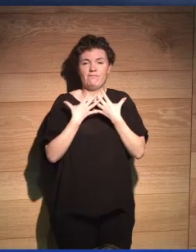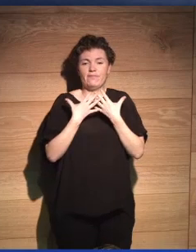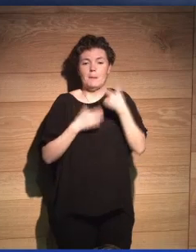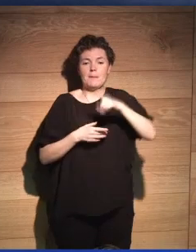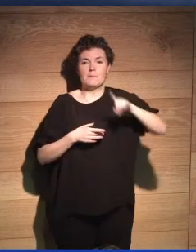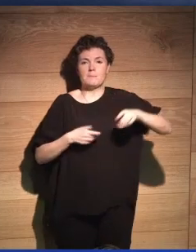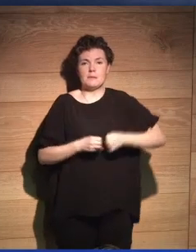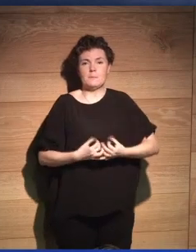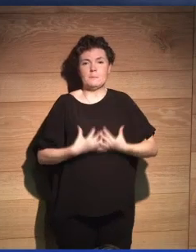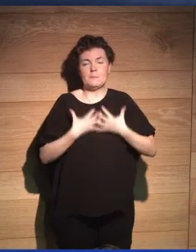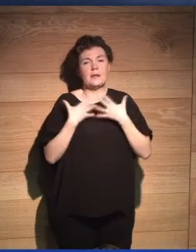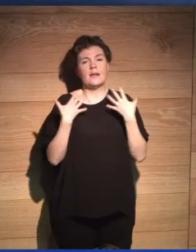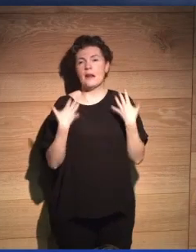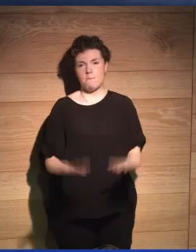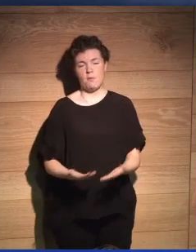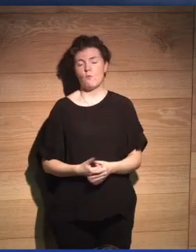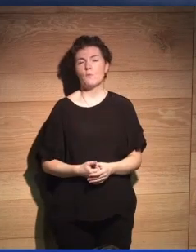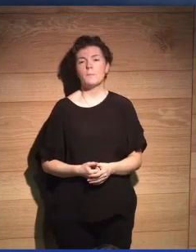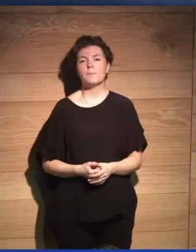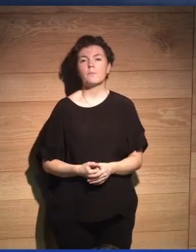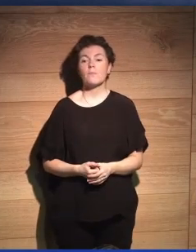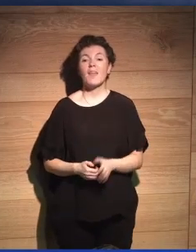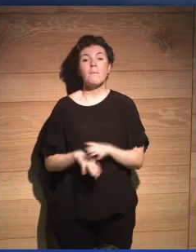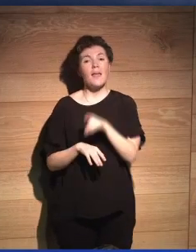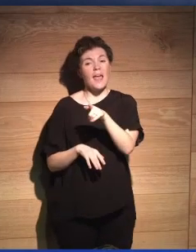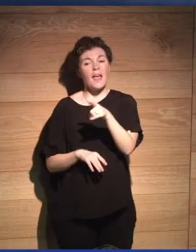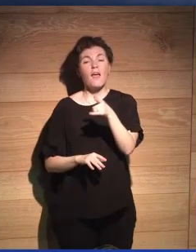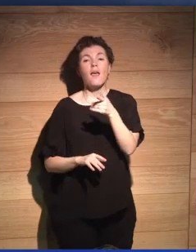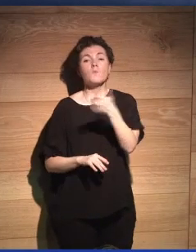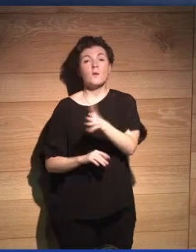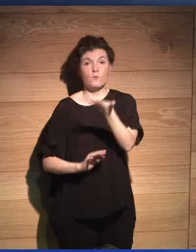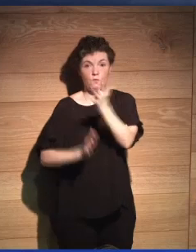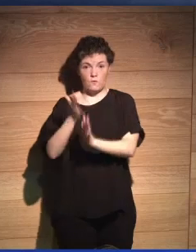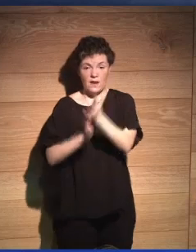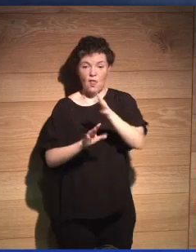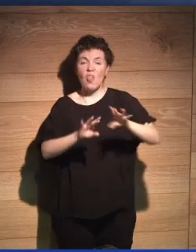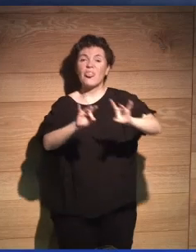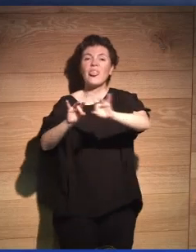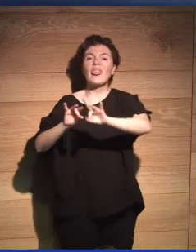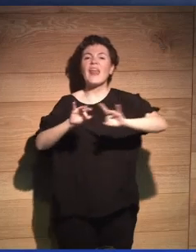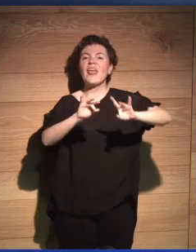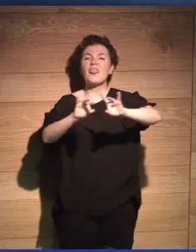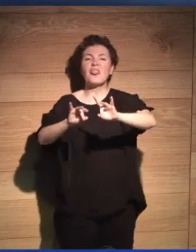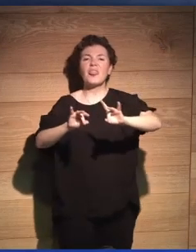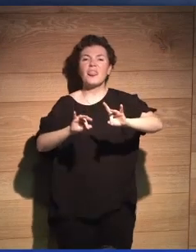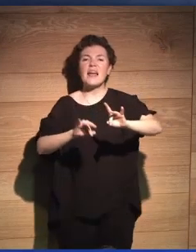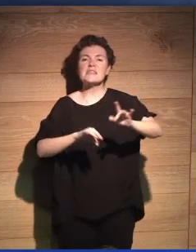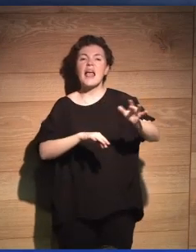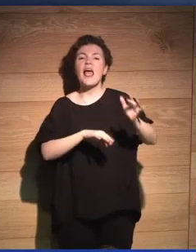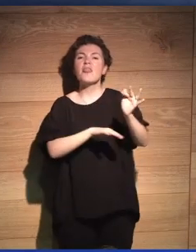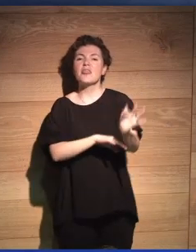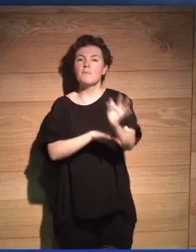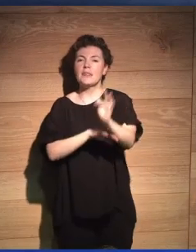últimos meses y con rapidez. Barea fue incinerado y sus cenizas esparcidas en el